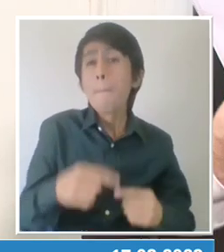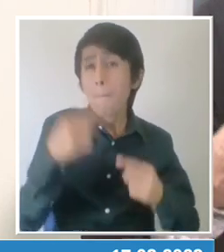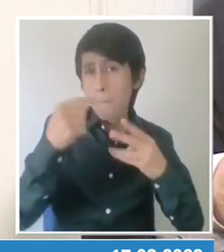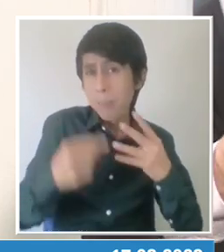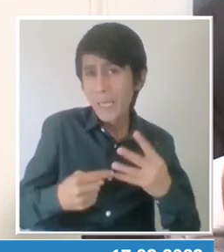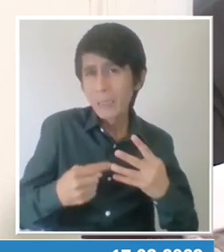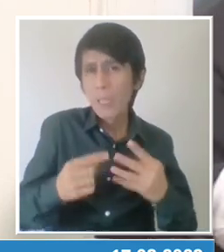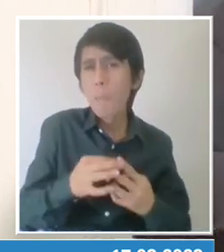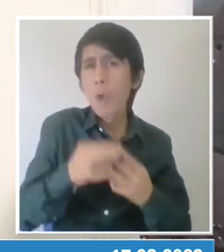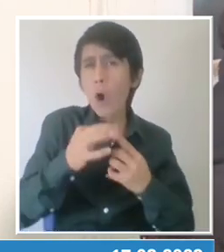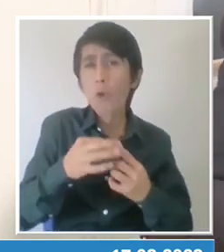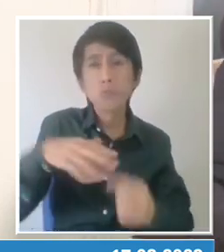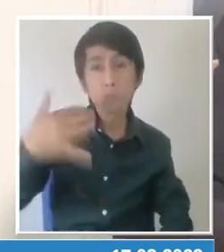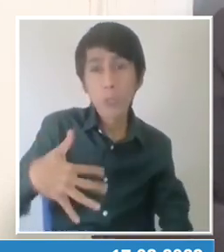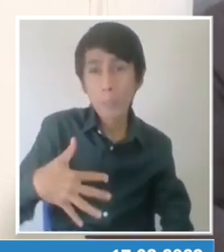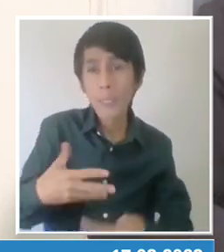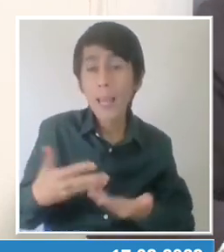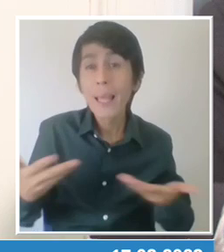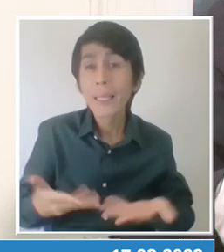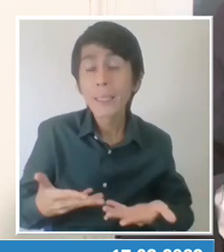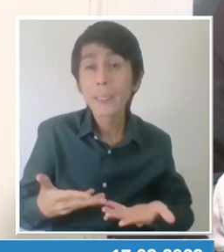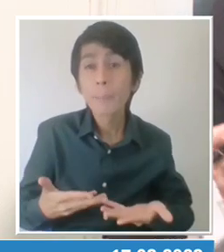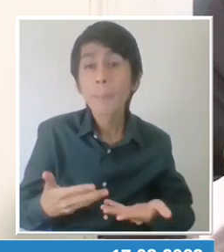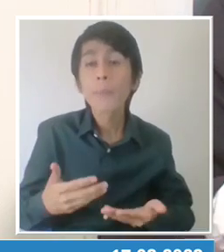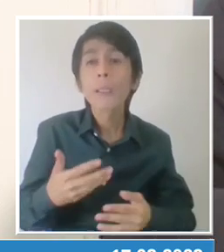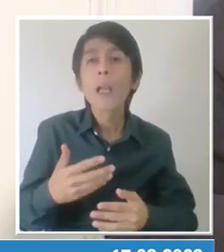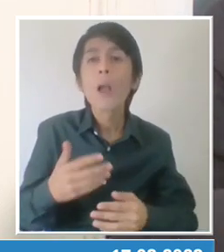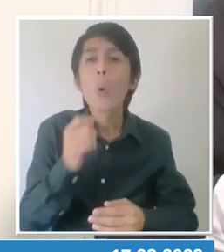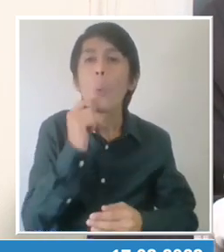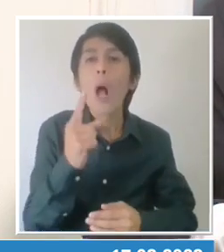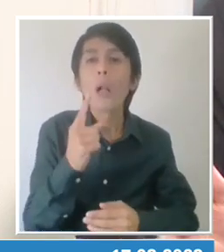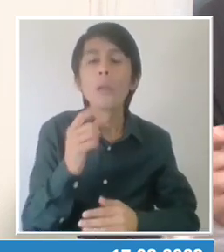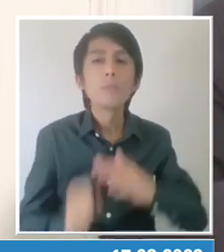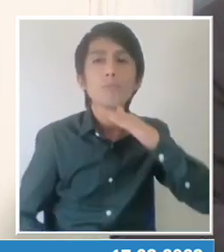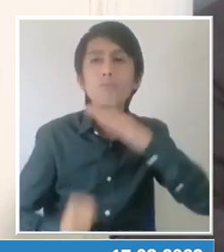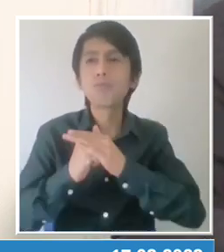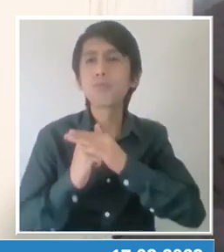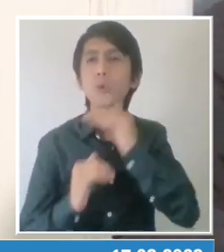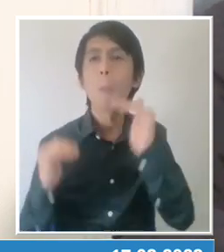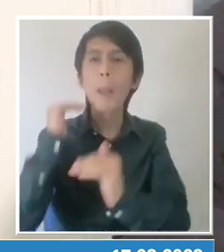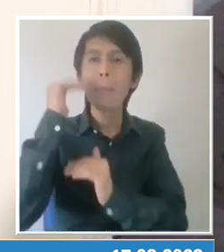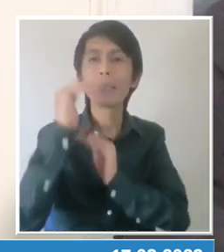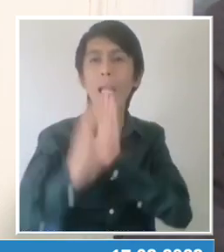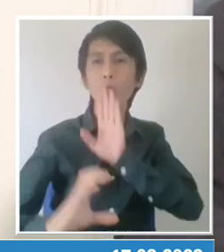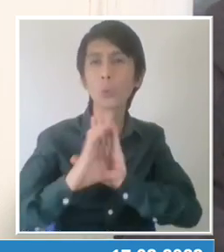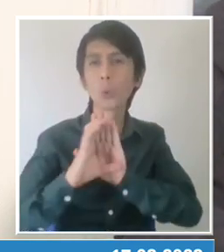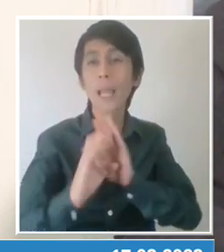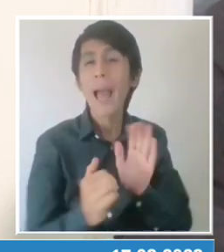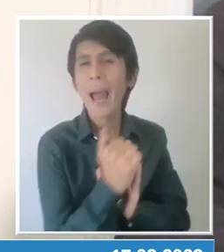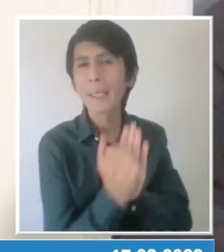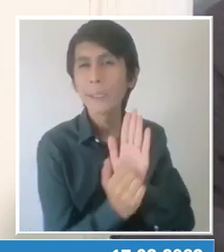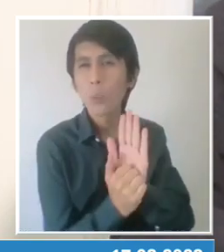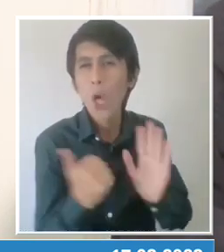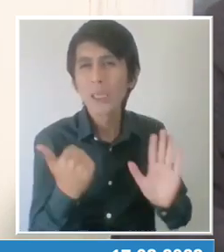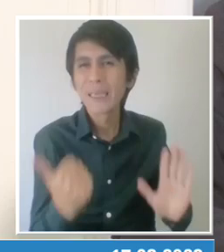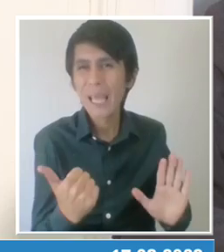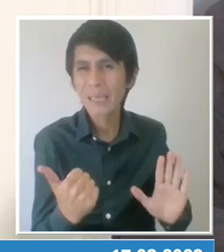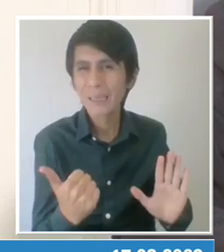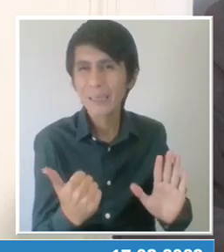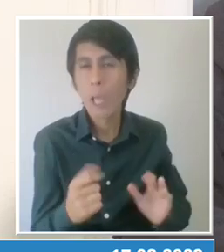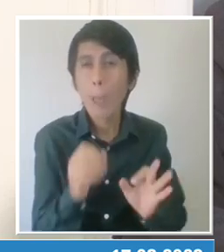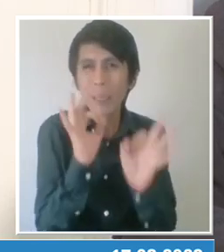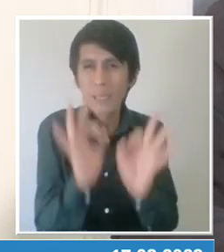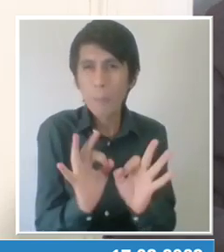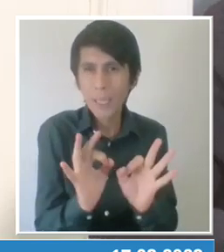igualmente los principios de supremacía constitucional, artículo 6 especialmente, de Estado de Derecho, que no